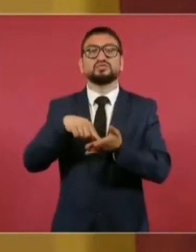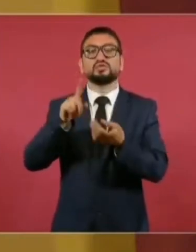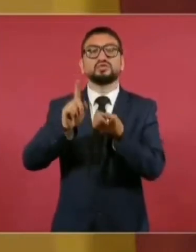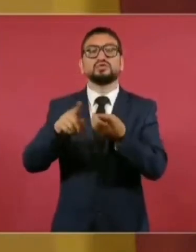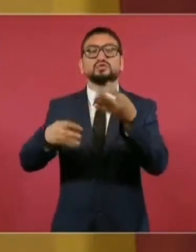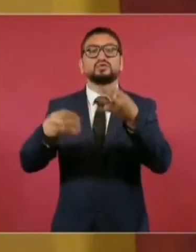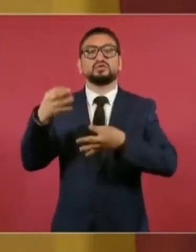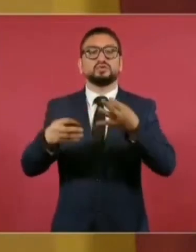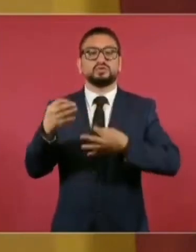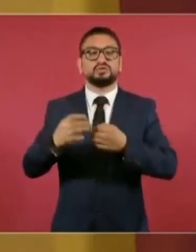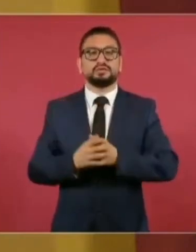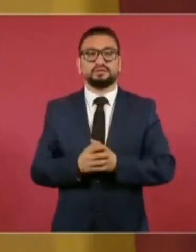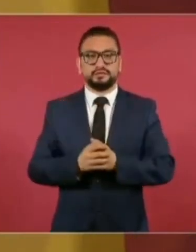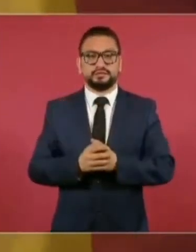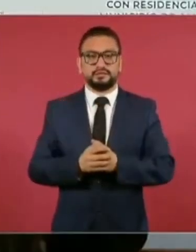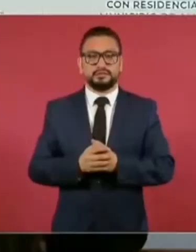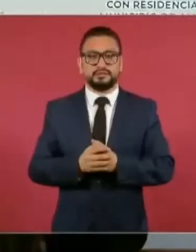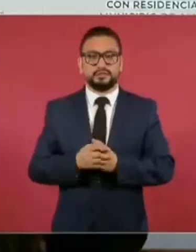de